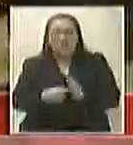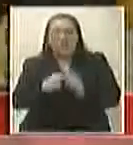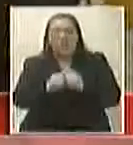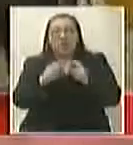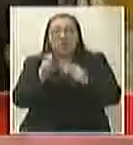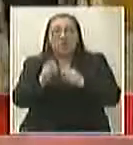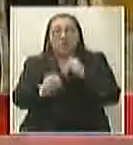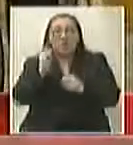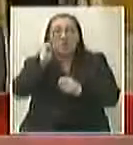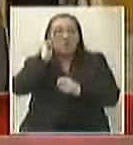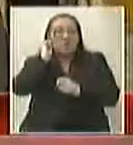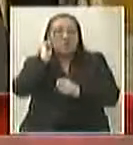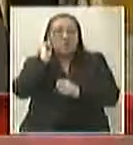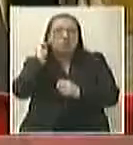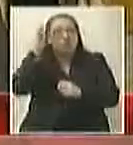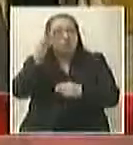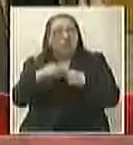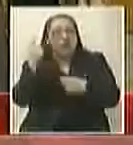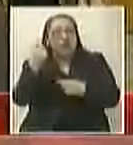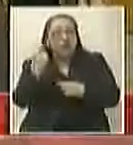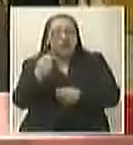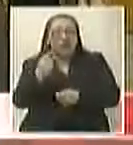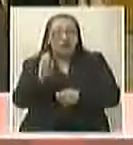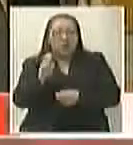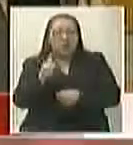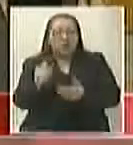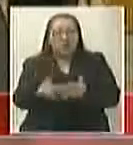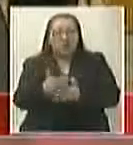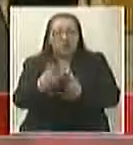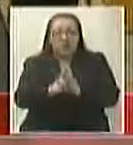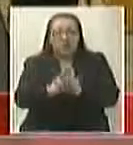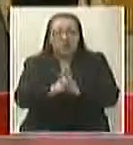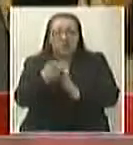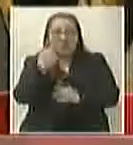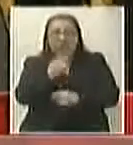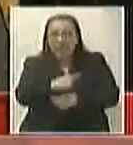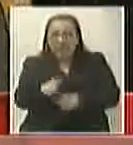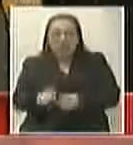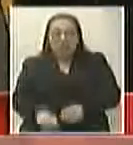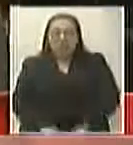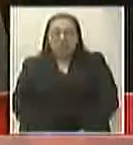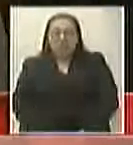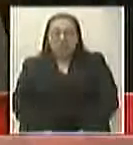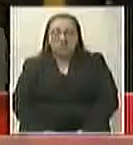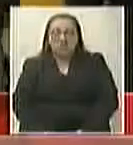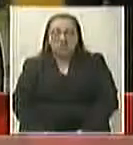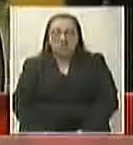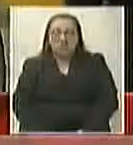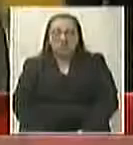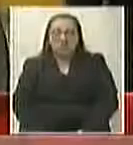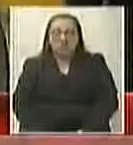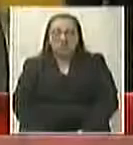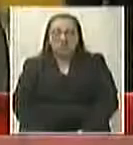el tema de la reforma de la policía en general, de una nueva legislación para ellos o las formas en que ellos puedan